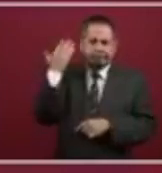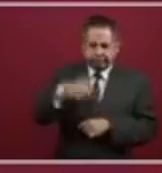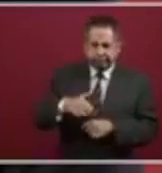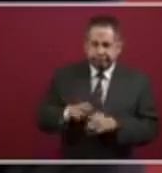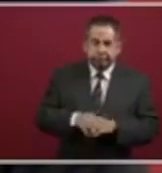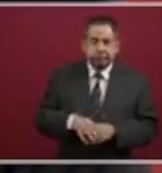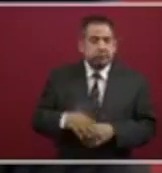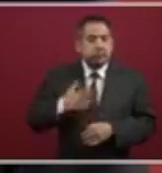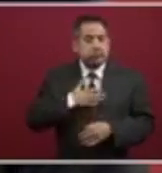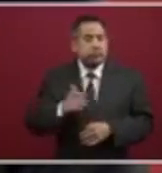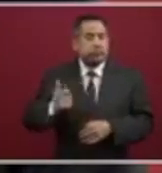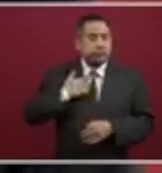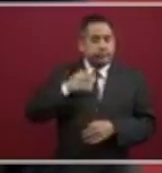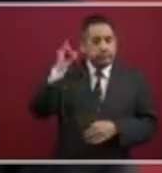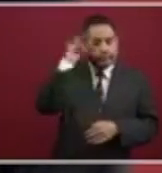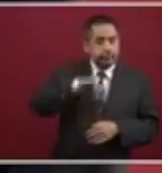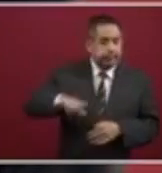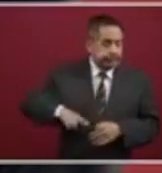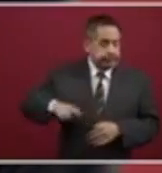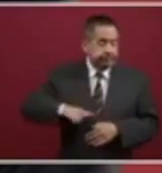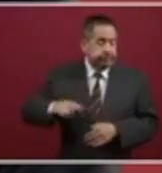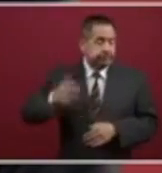Cuando fui jefe de gobierno de la ciudad,